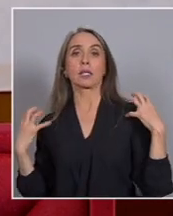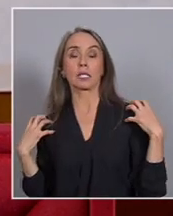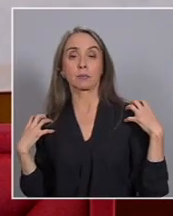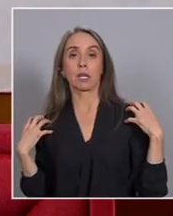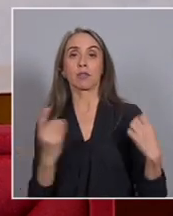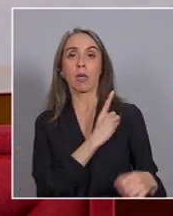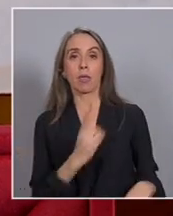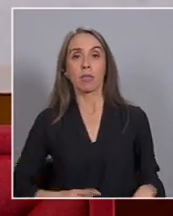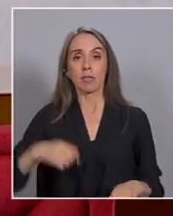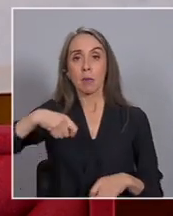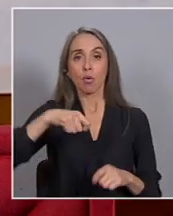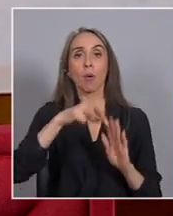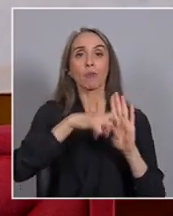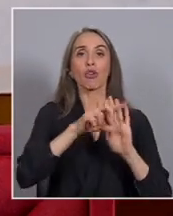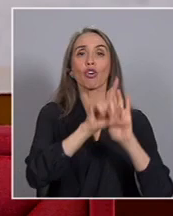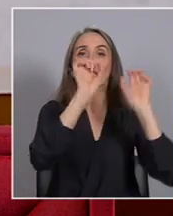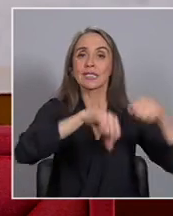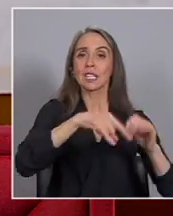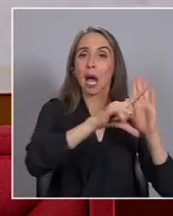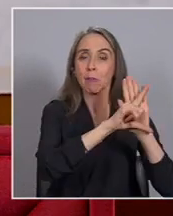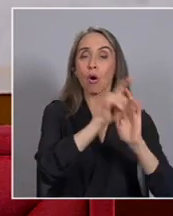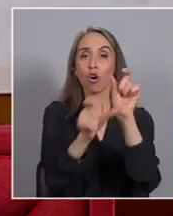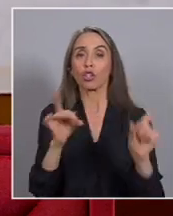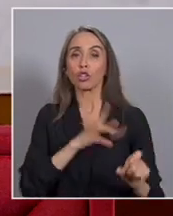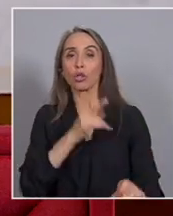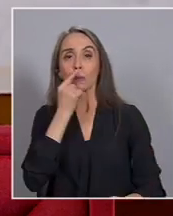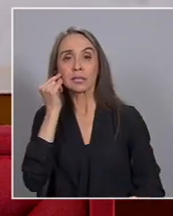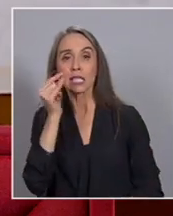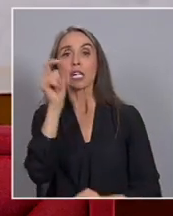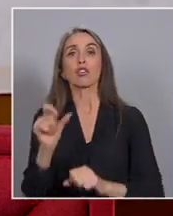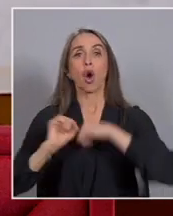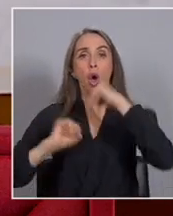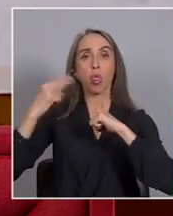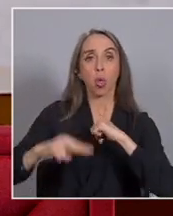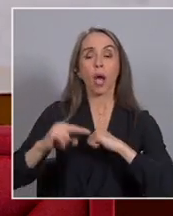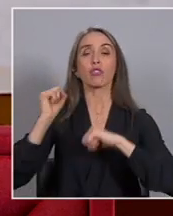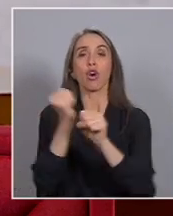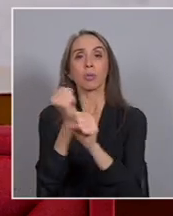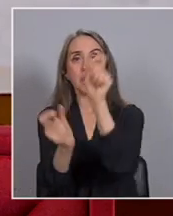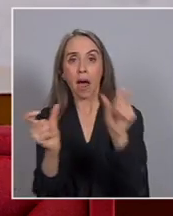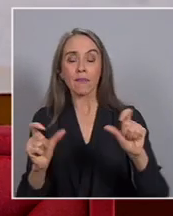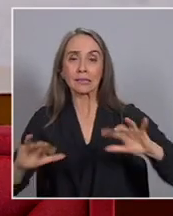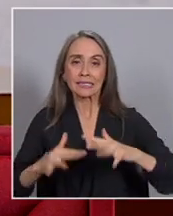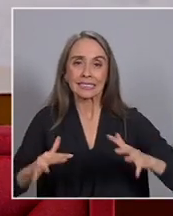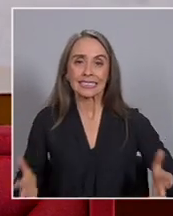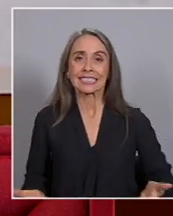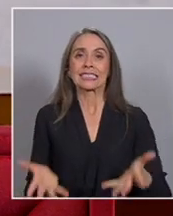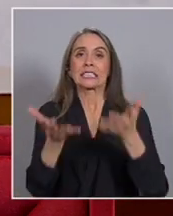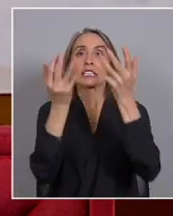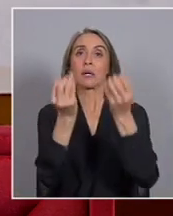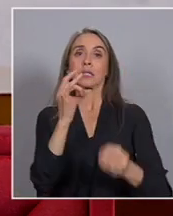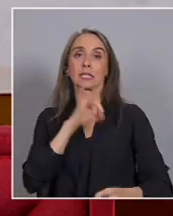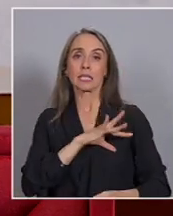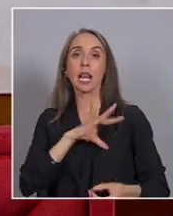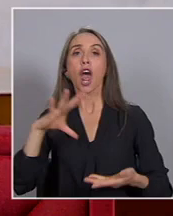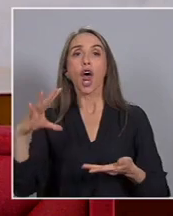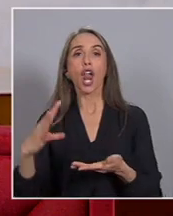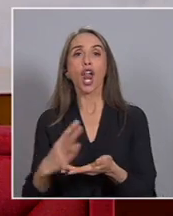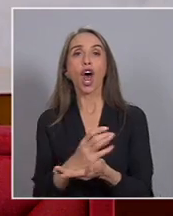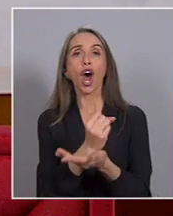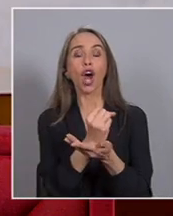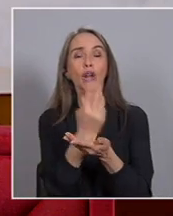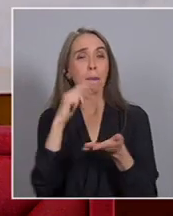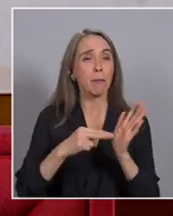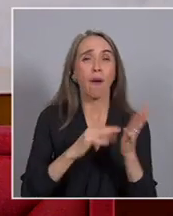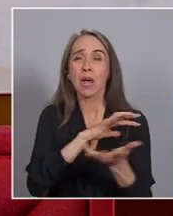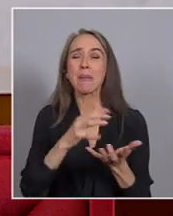de parlamentarios y también de los chilenos y chilenas, de empresarios y trabajadores que sacan adelante a Chile, hemos logrado capear